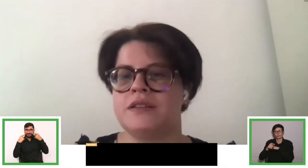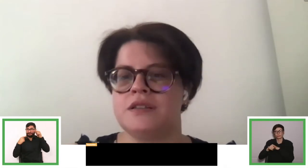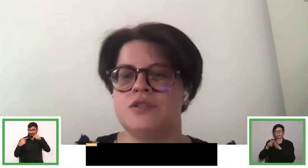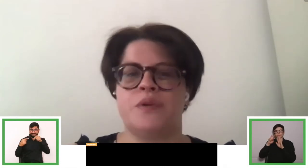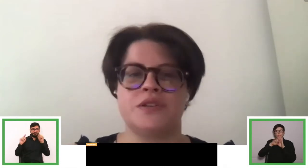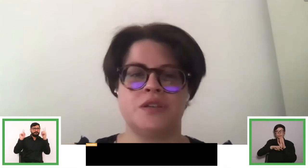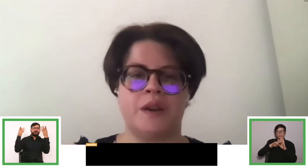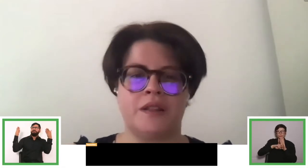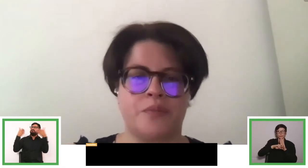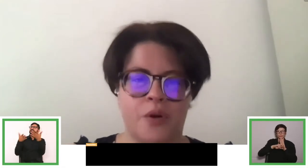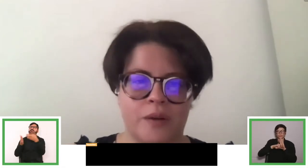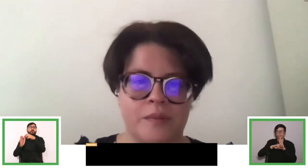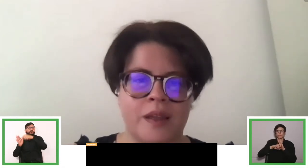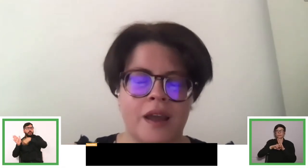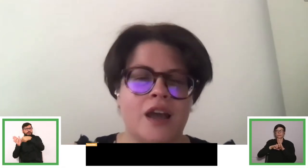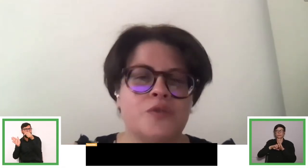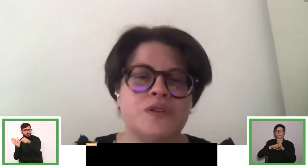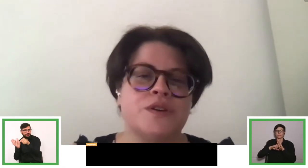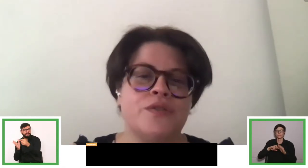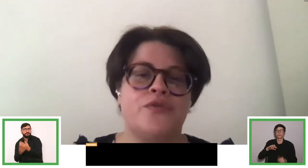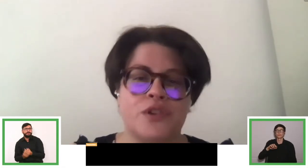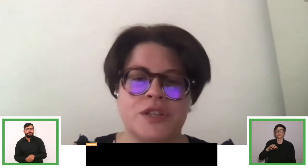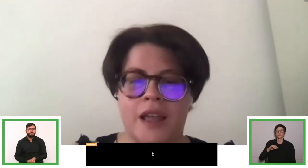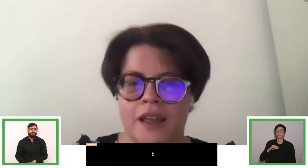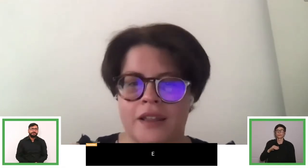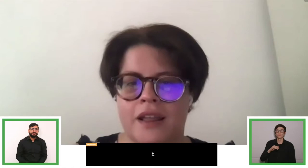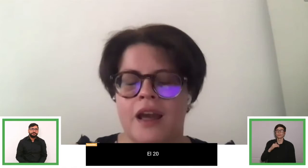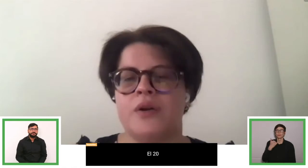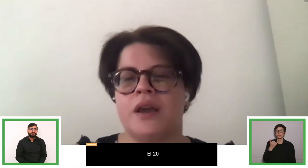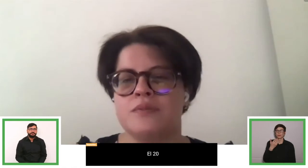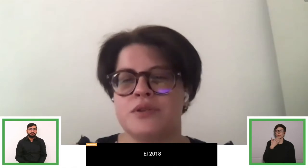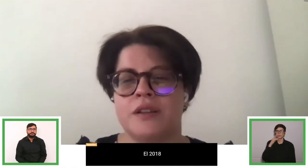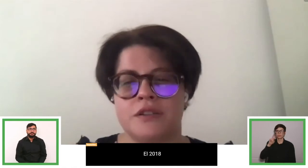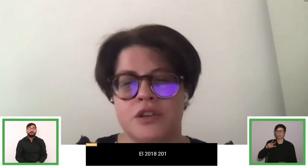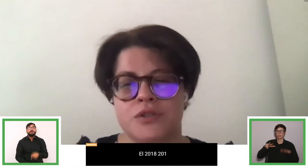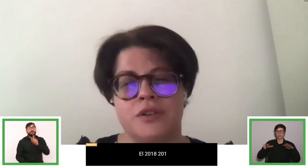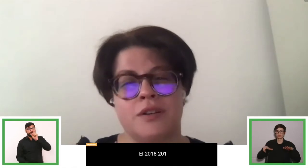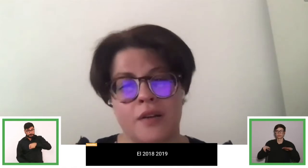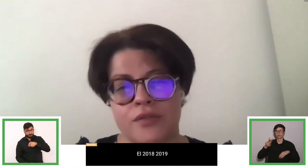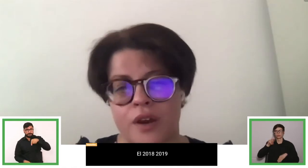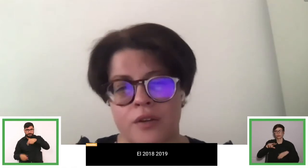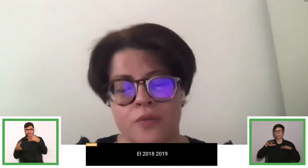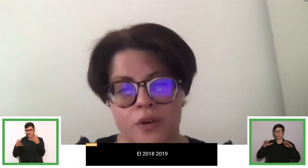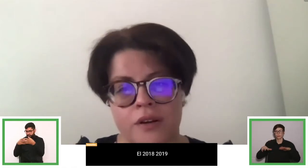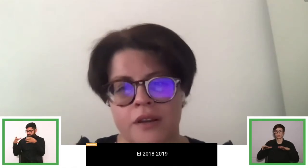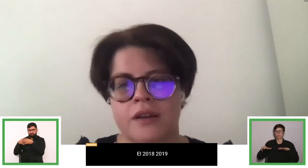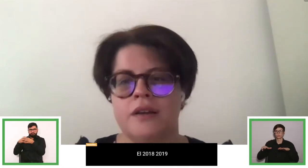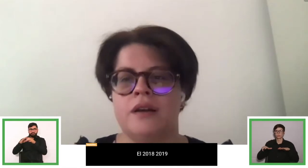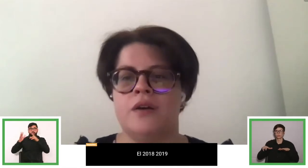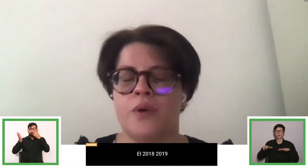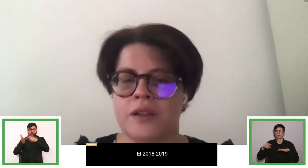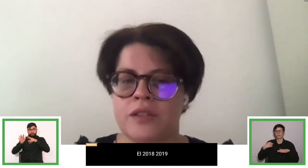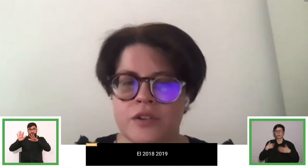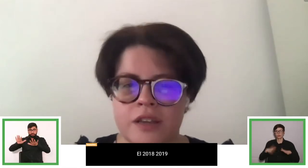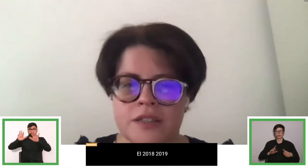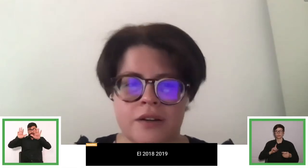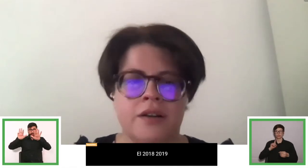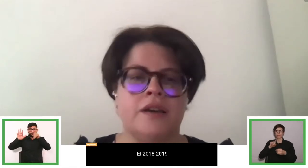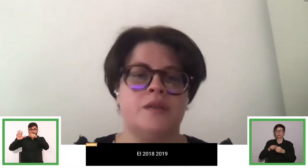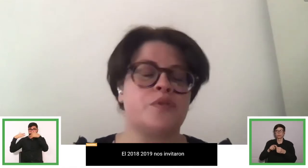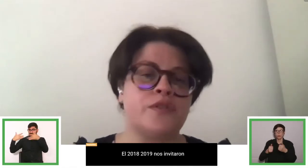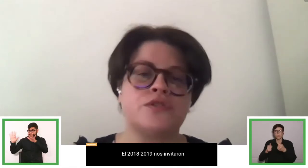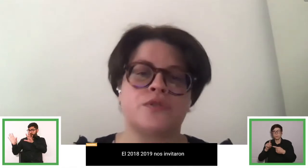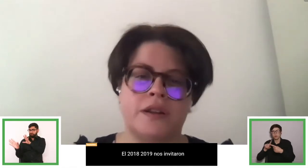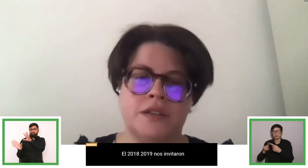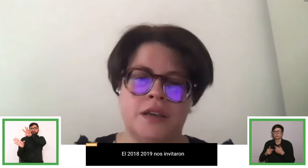Y el 2018 y 2019 nos invitaron a participar y vimos cómo funcionaba y